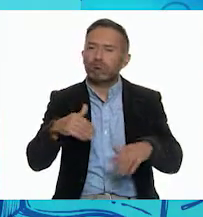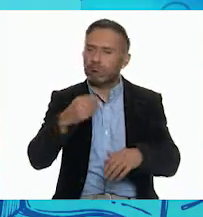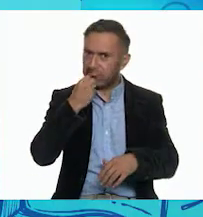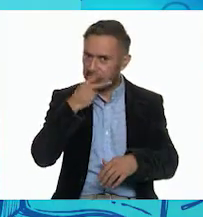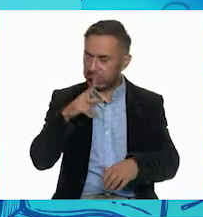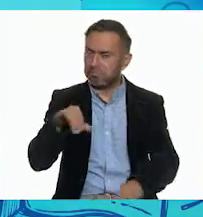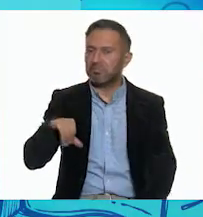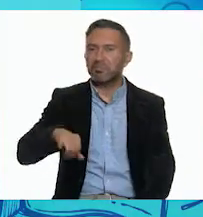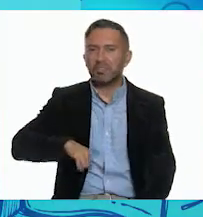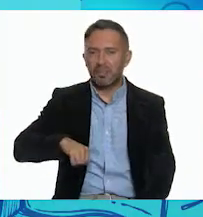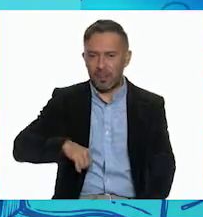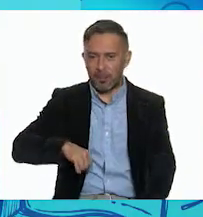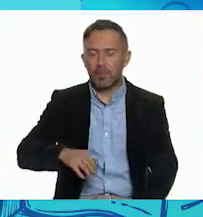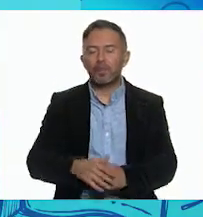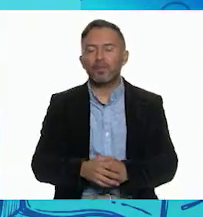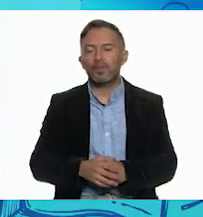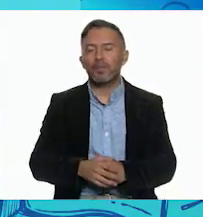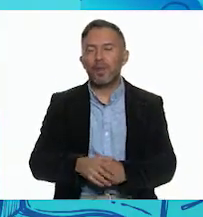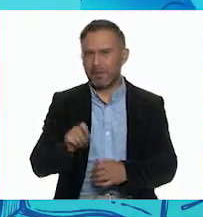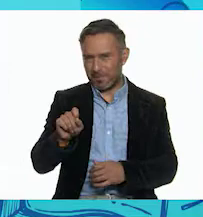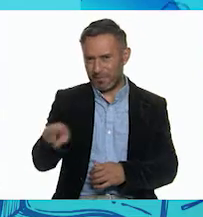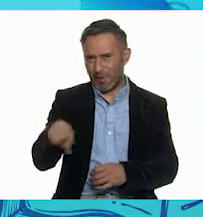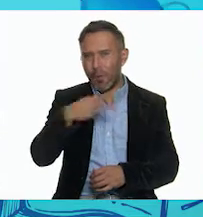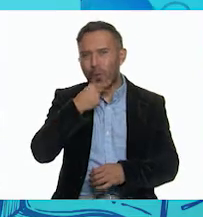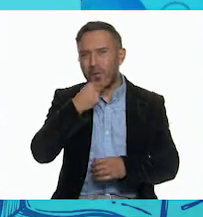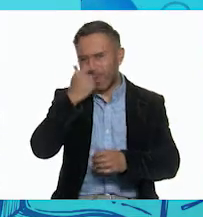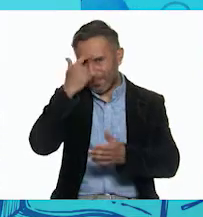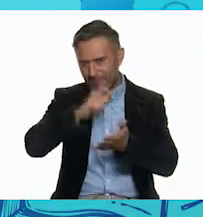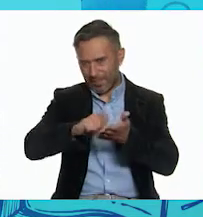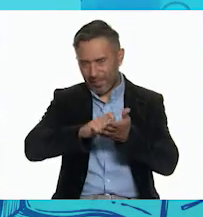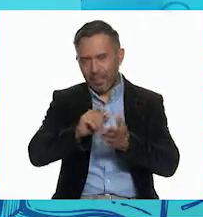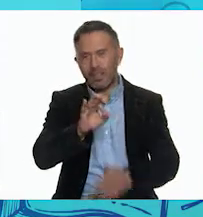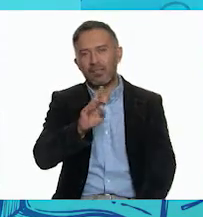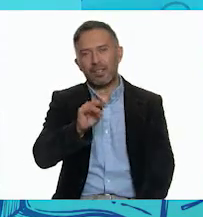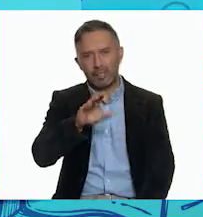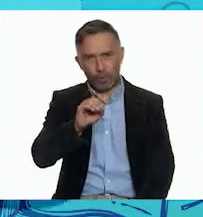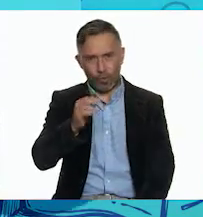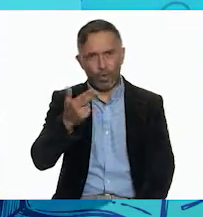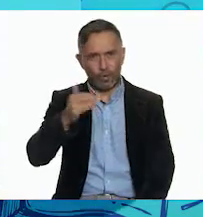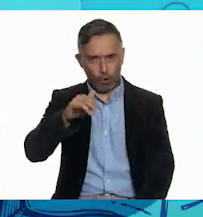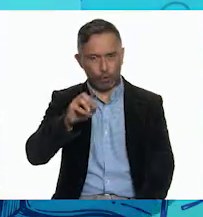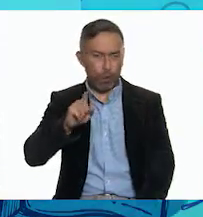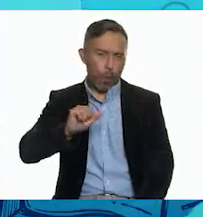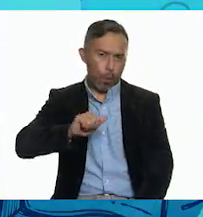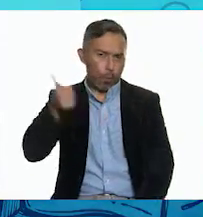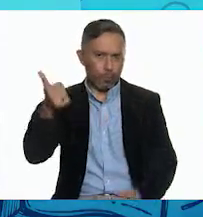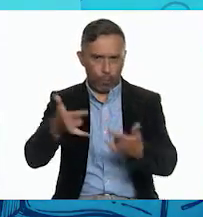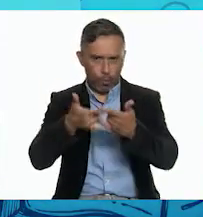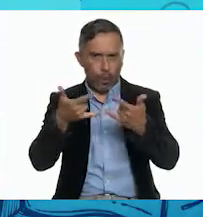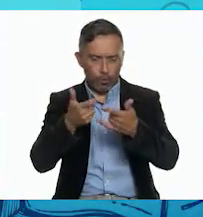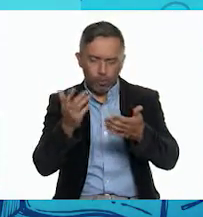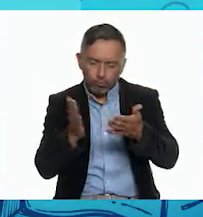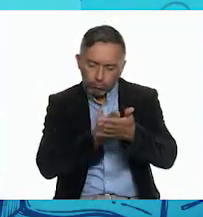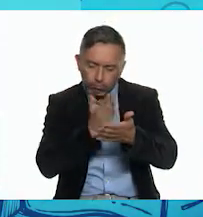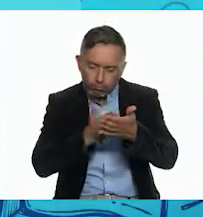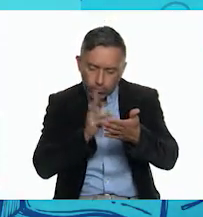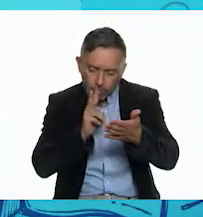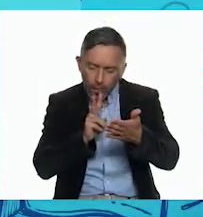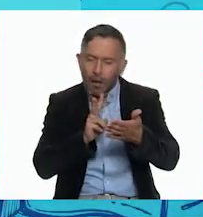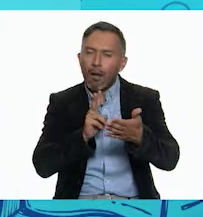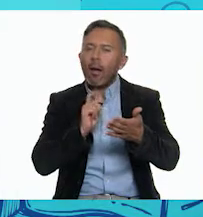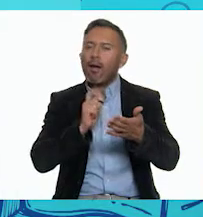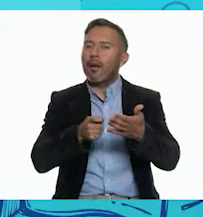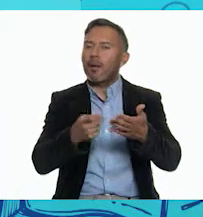Vamos a revisar otro cuento de Francisco Hinojosa para averiguar cuáles son las situaciones que motivan a los